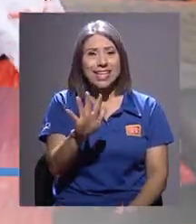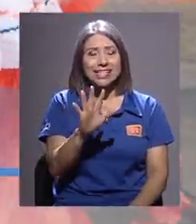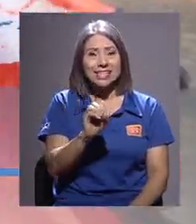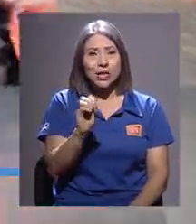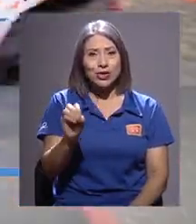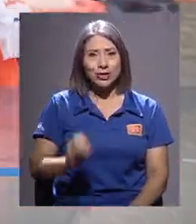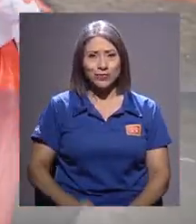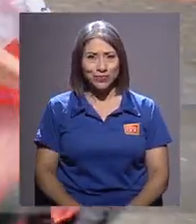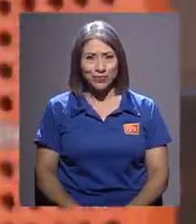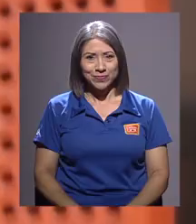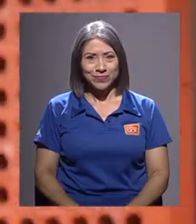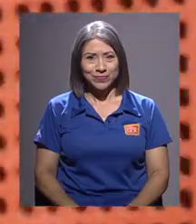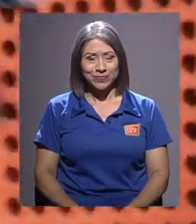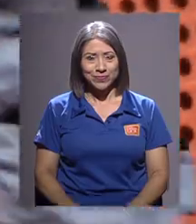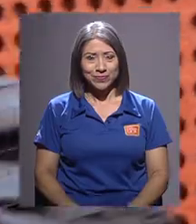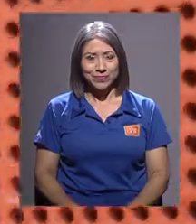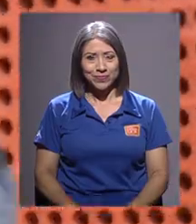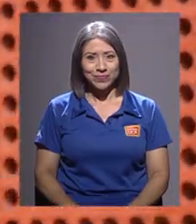2511-1500.